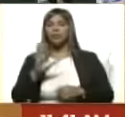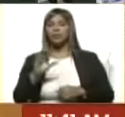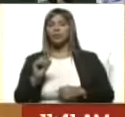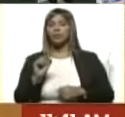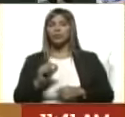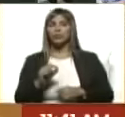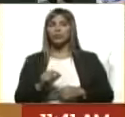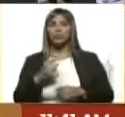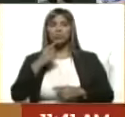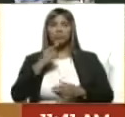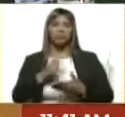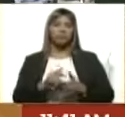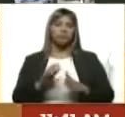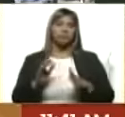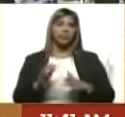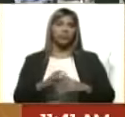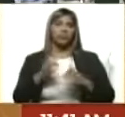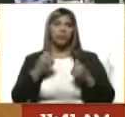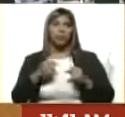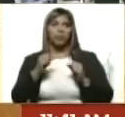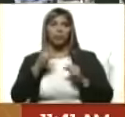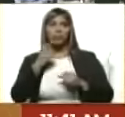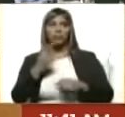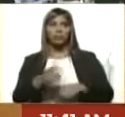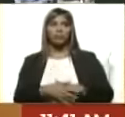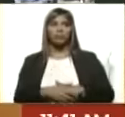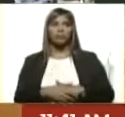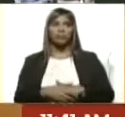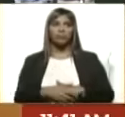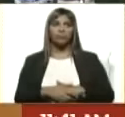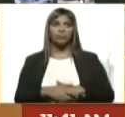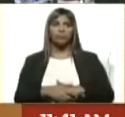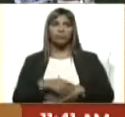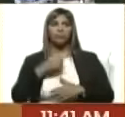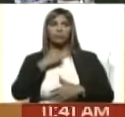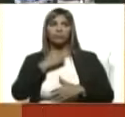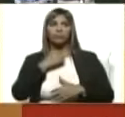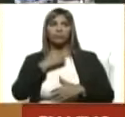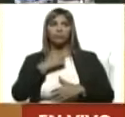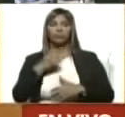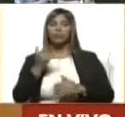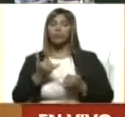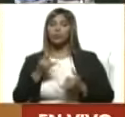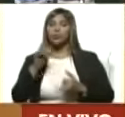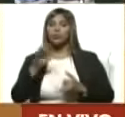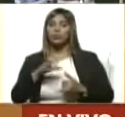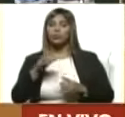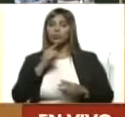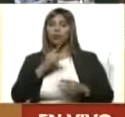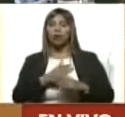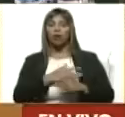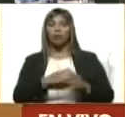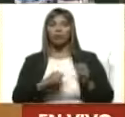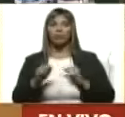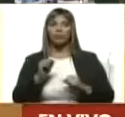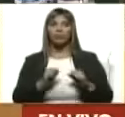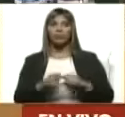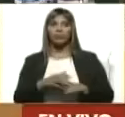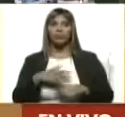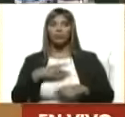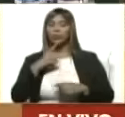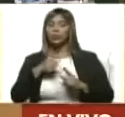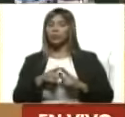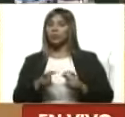segundos, pero bueno, vamos a ver, que la práctica lo diga, ¿ves? Recuerden que estamos en época de lluvia, tomemos las previsiones, los que puedan